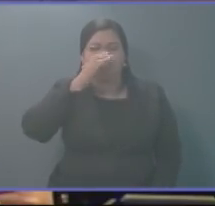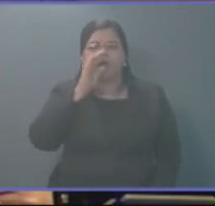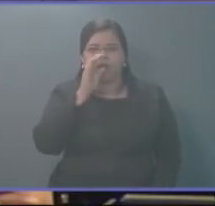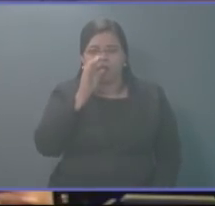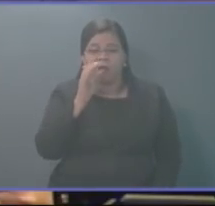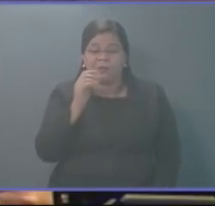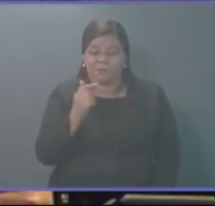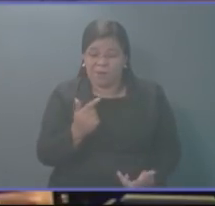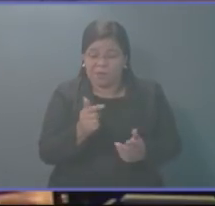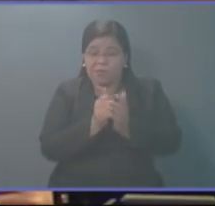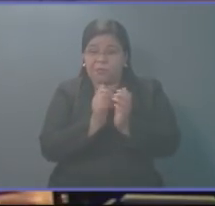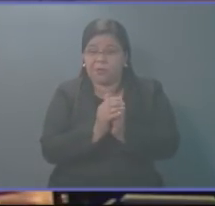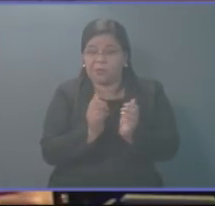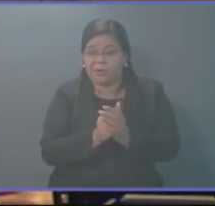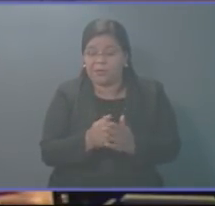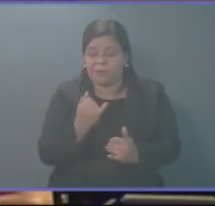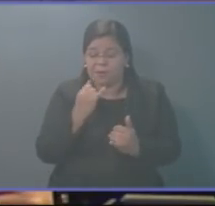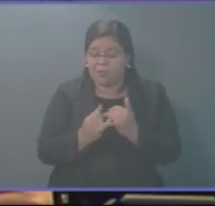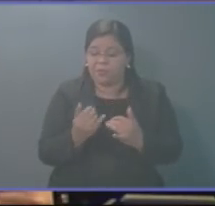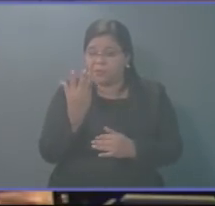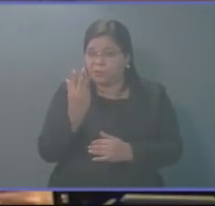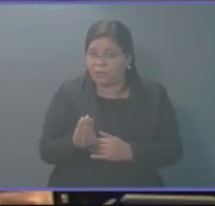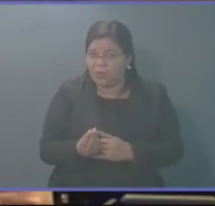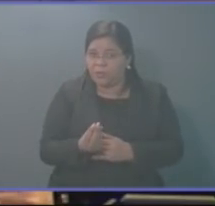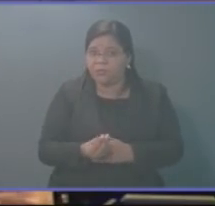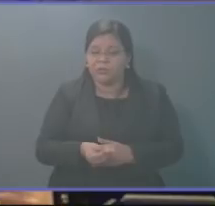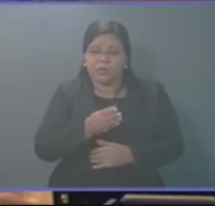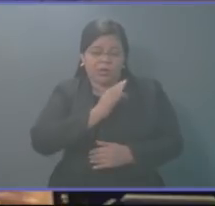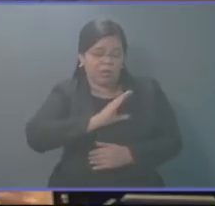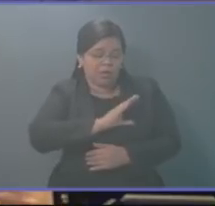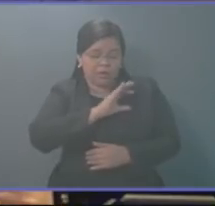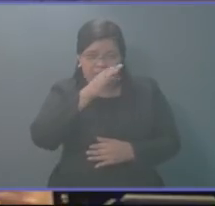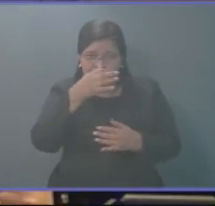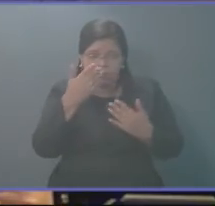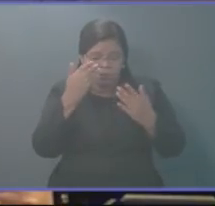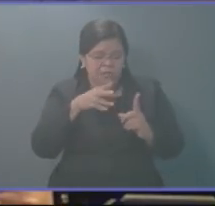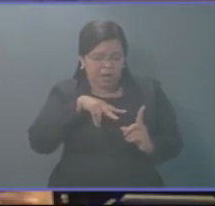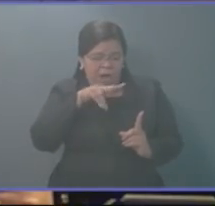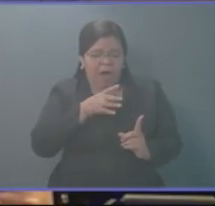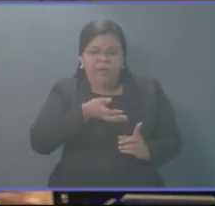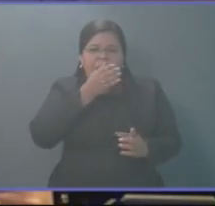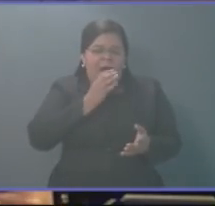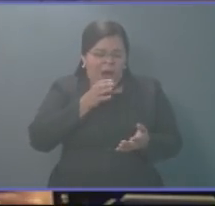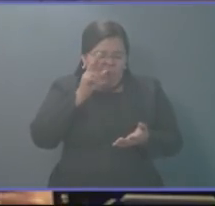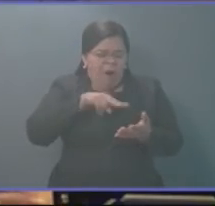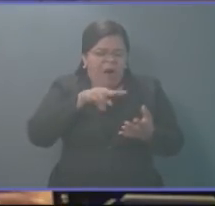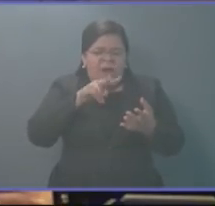se ha agravado últimamente, cuando las características físicas del agua han sido muy